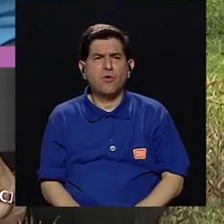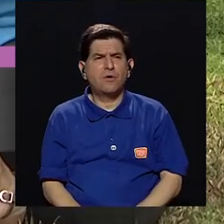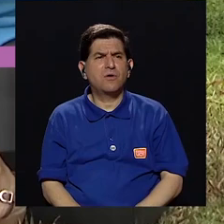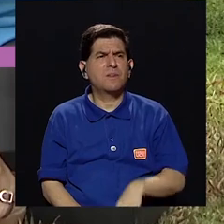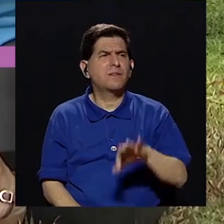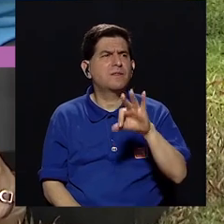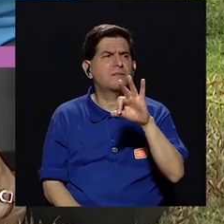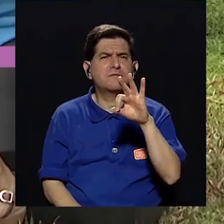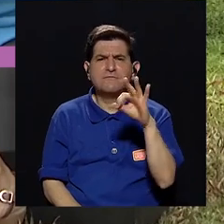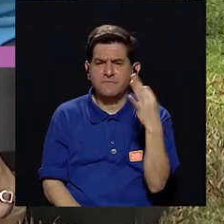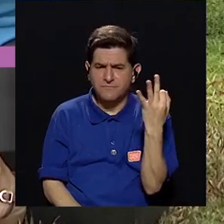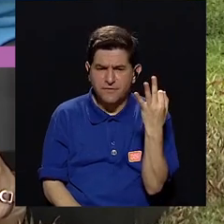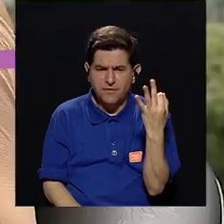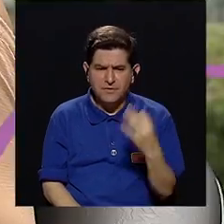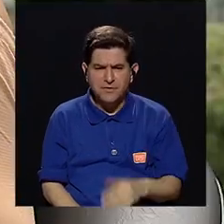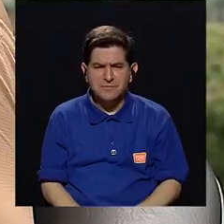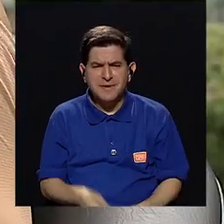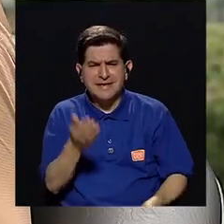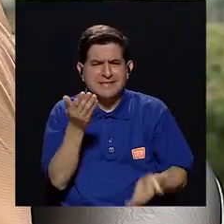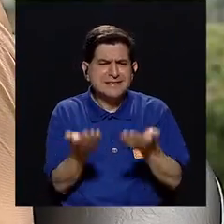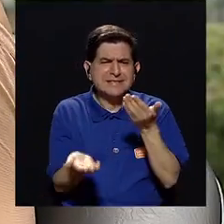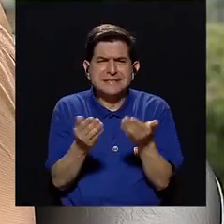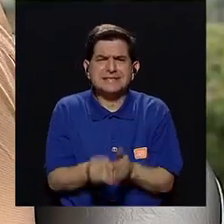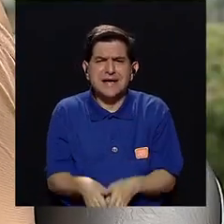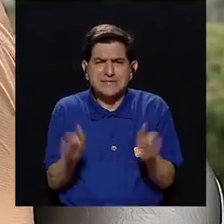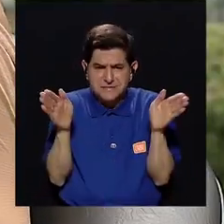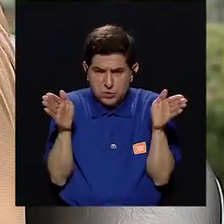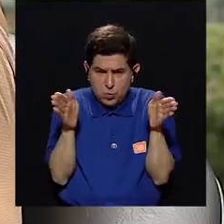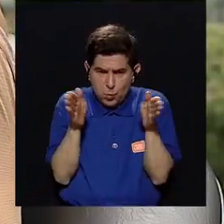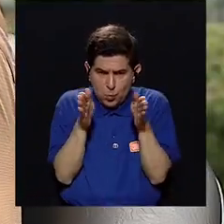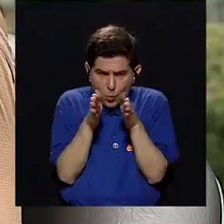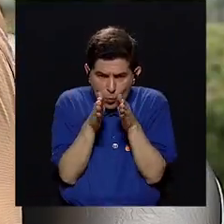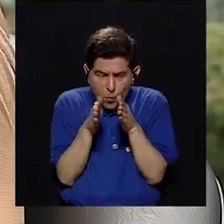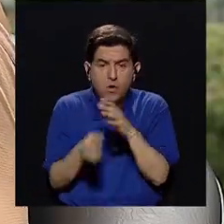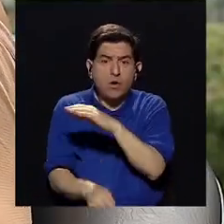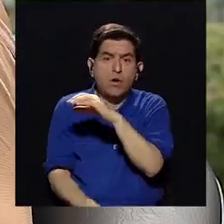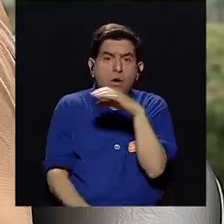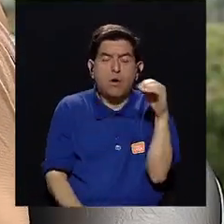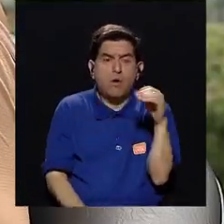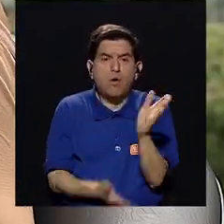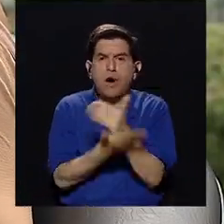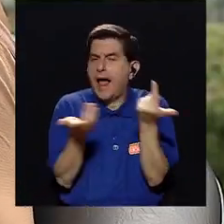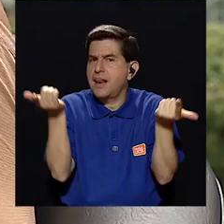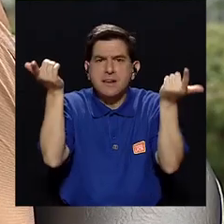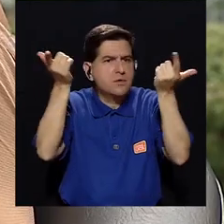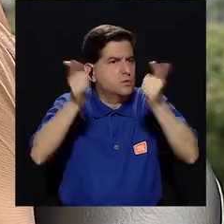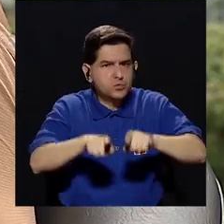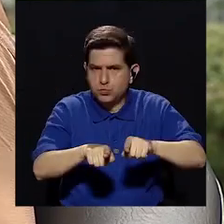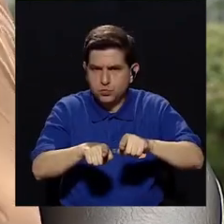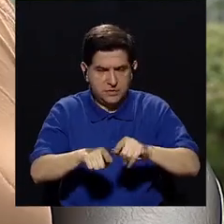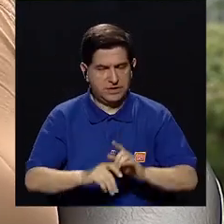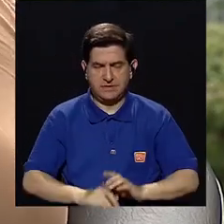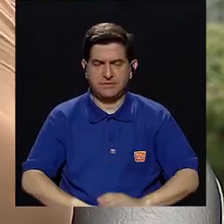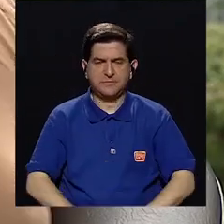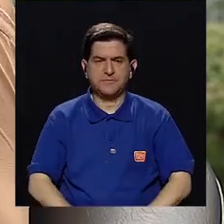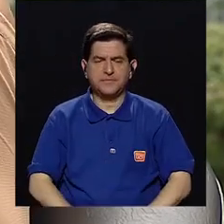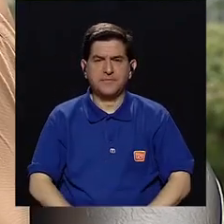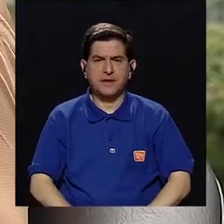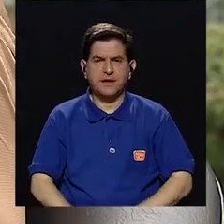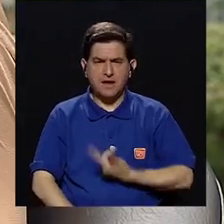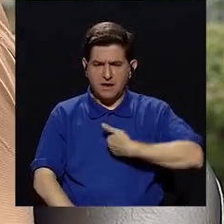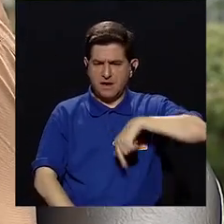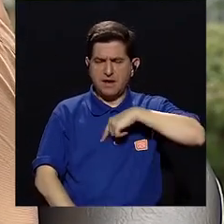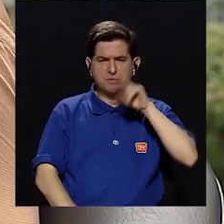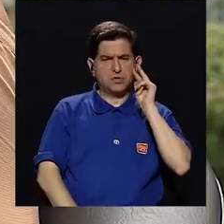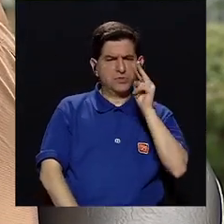cómo se hacen más pequeñas algo pasa en la mamá y